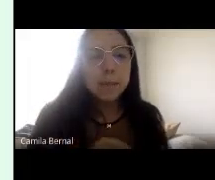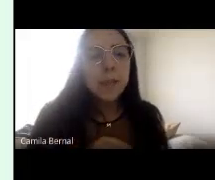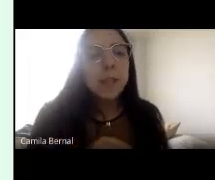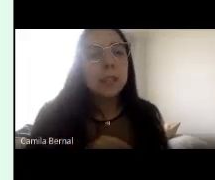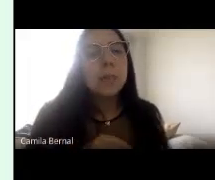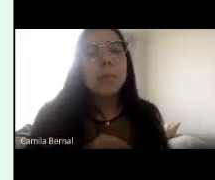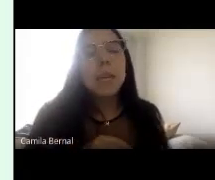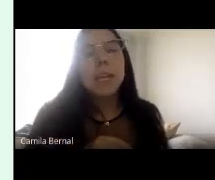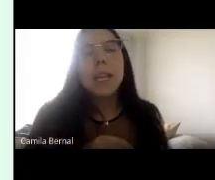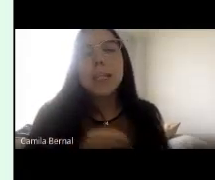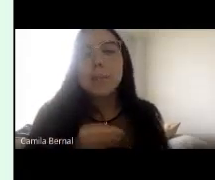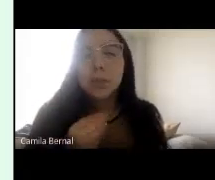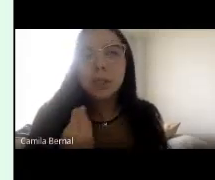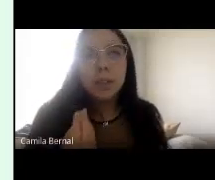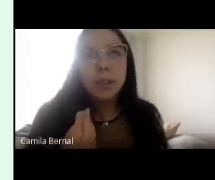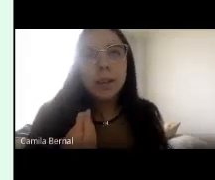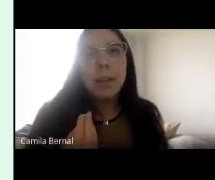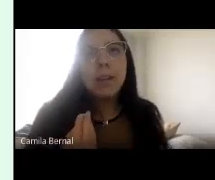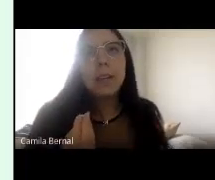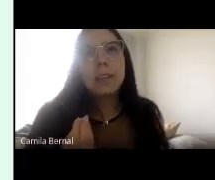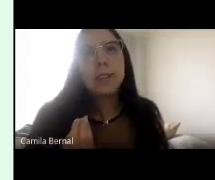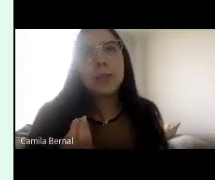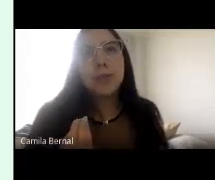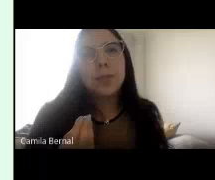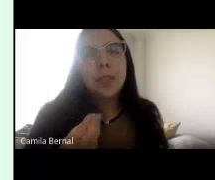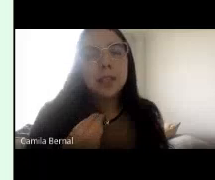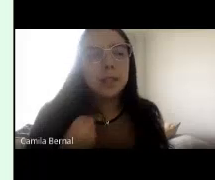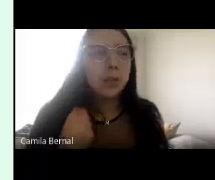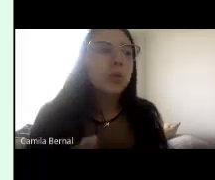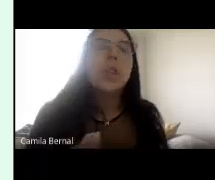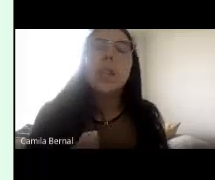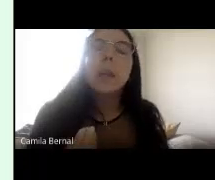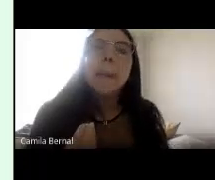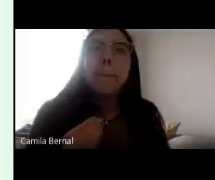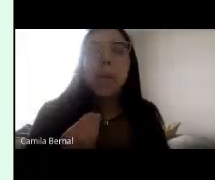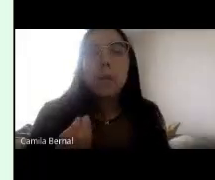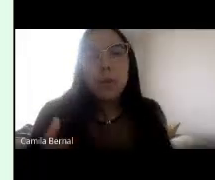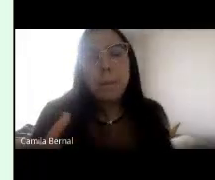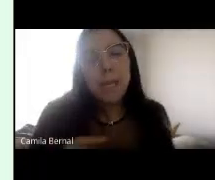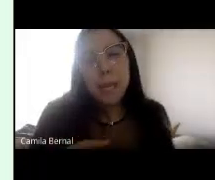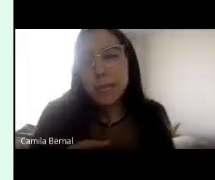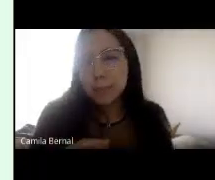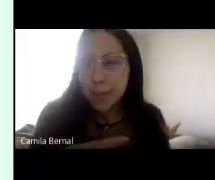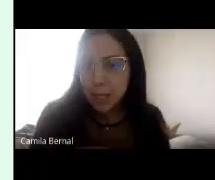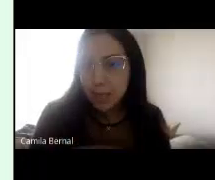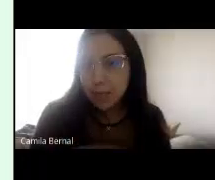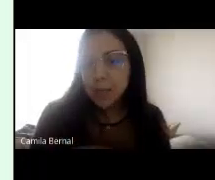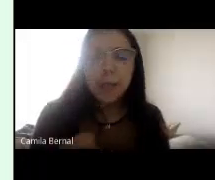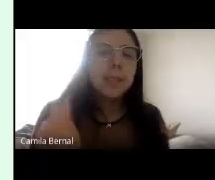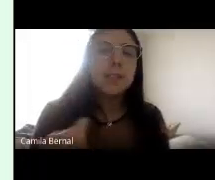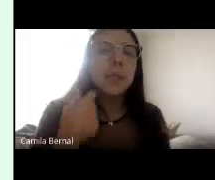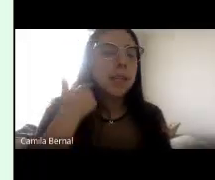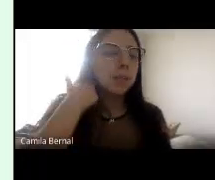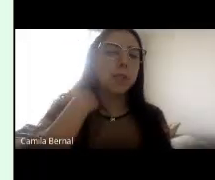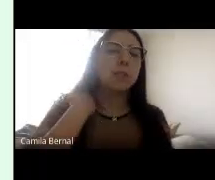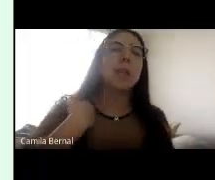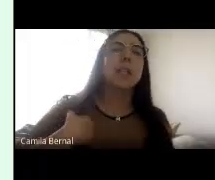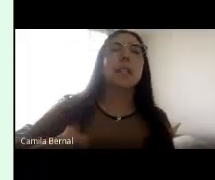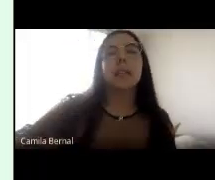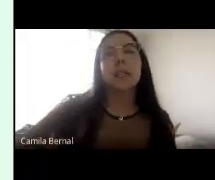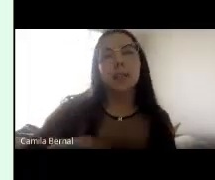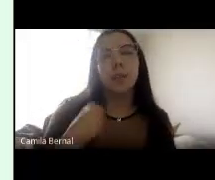bacterias. También es importante recalcar que esto es útil, pero en pequeñas medidas. A grandes medidas,